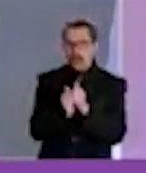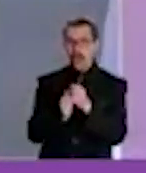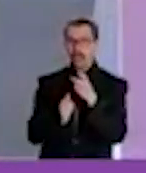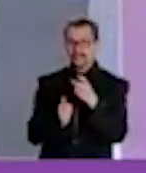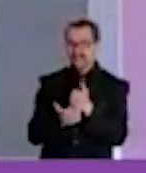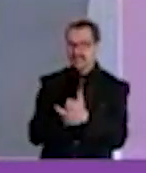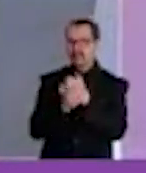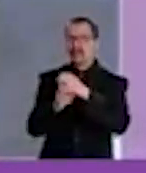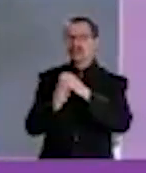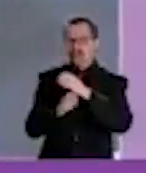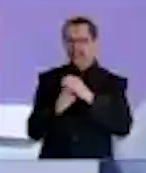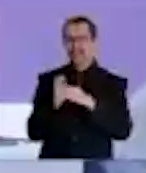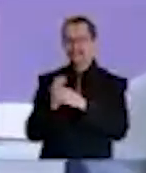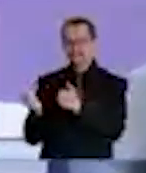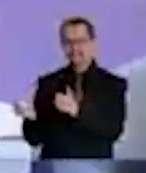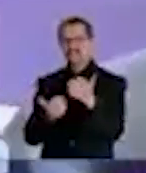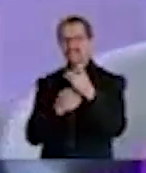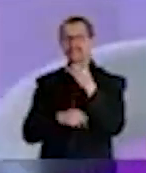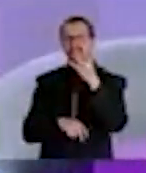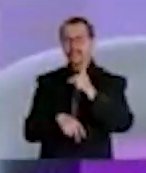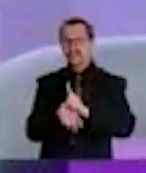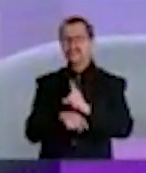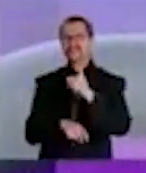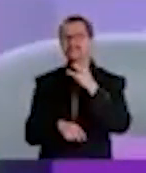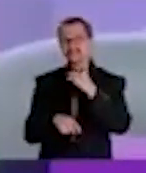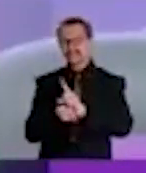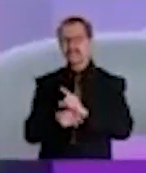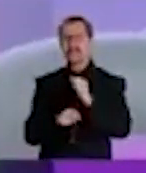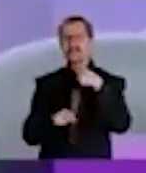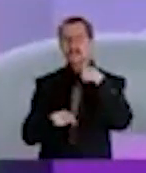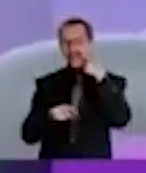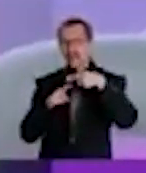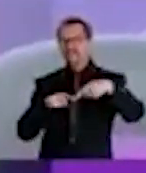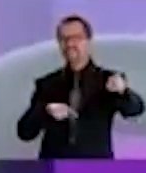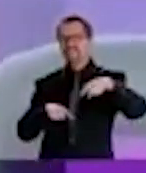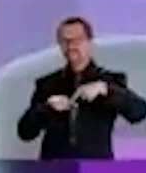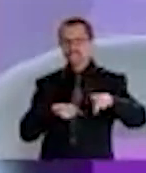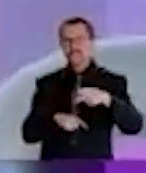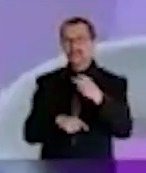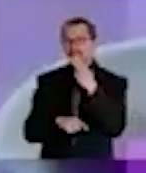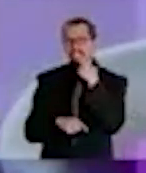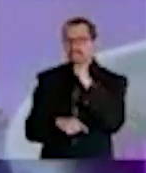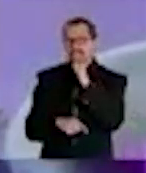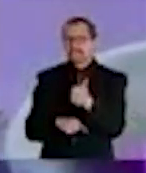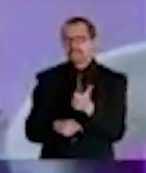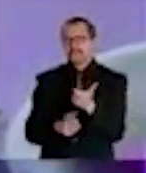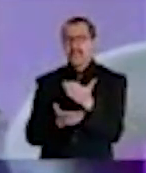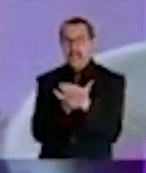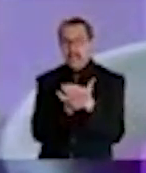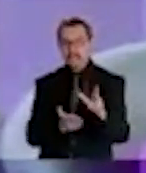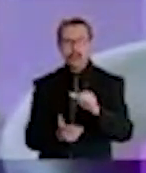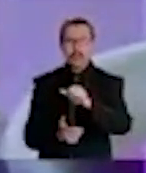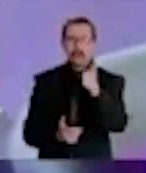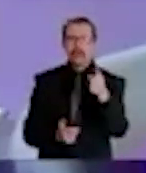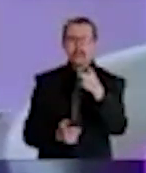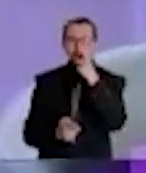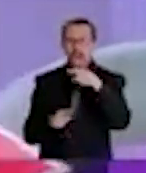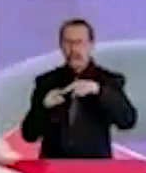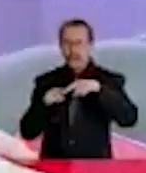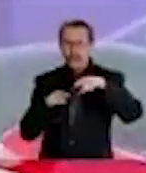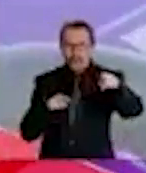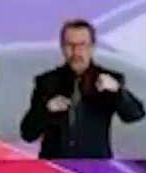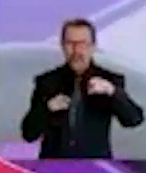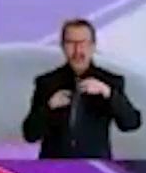subutilizado y tú pretendes construir otra vía férrea al lado en sus dos libros propone el mismo disparate por